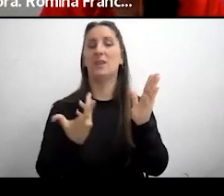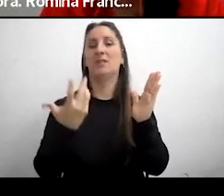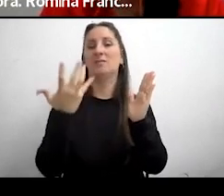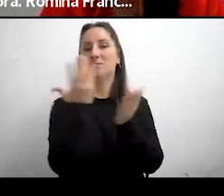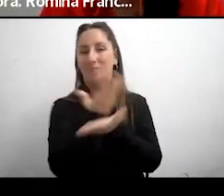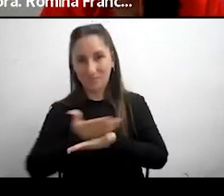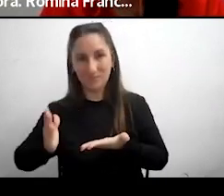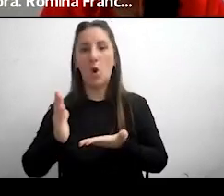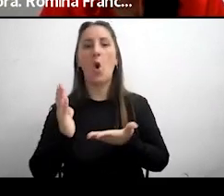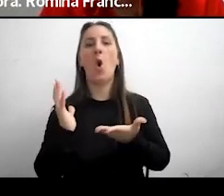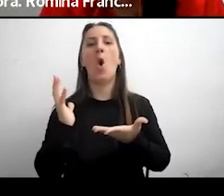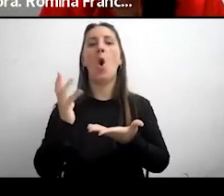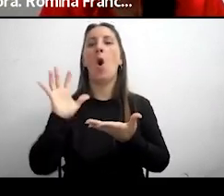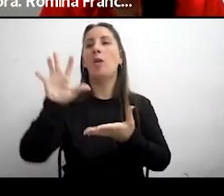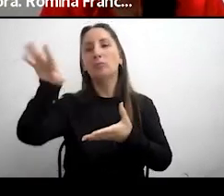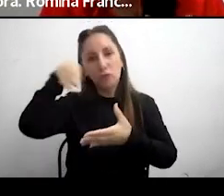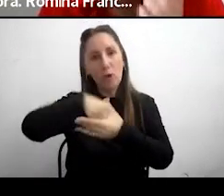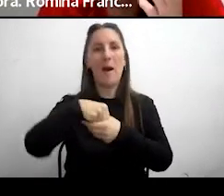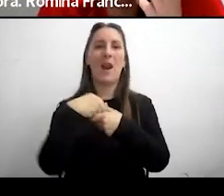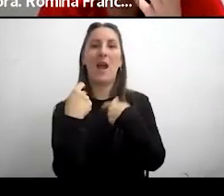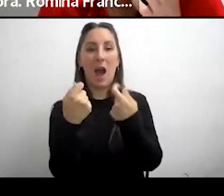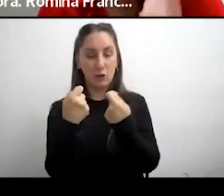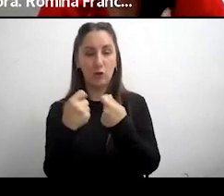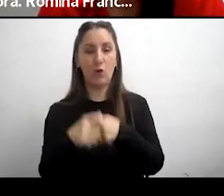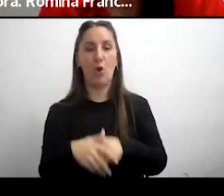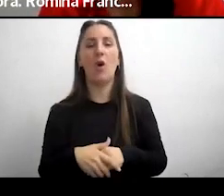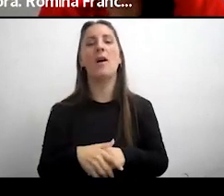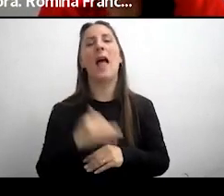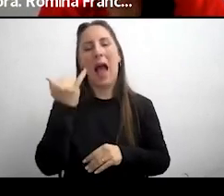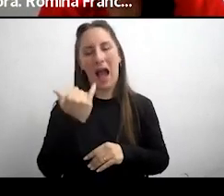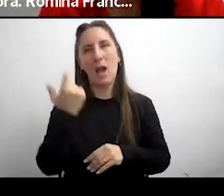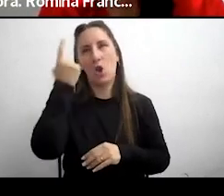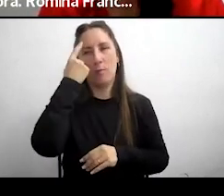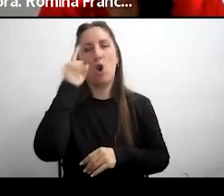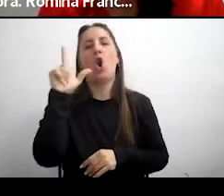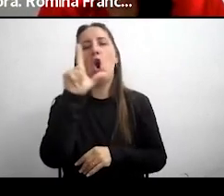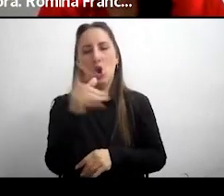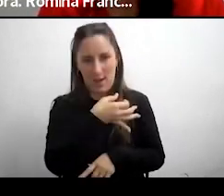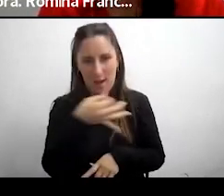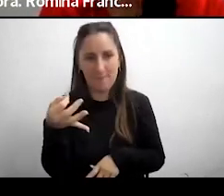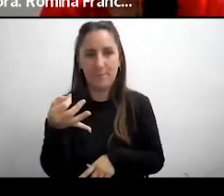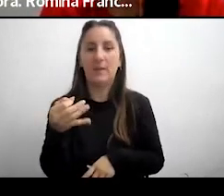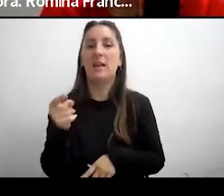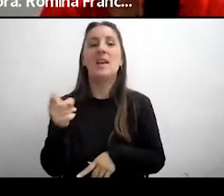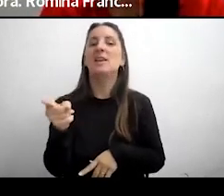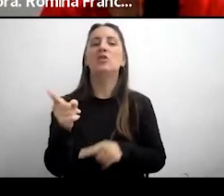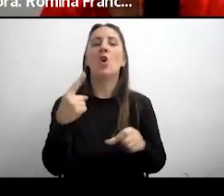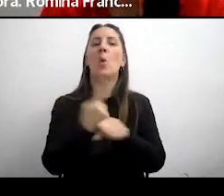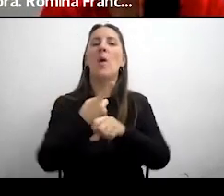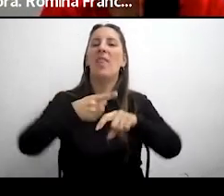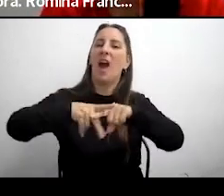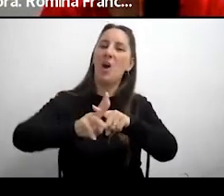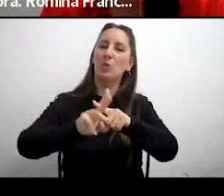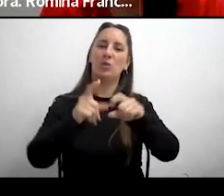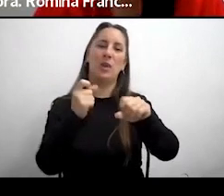o tomarlo como gasto, por ende, tiene una lógica, estos no me pueden generar un ajuste por